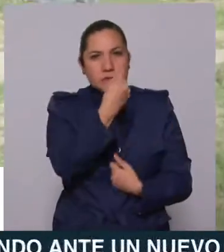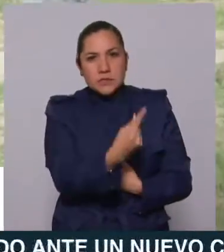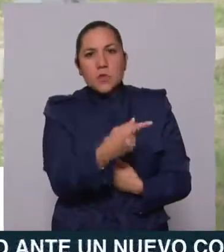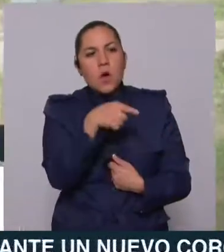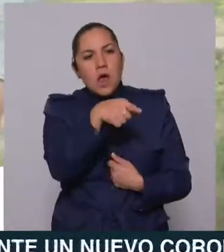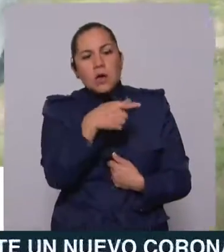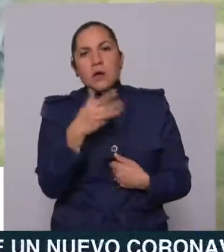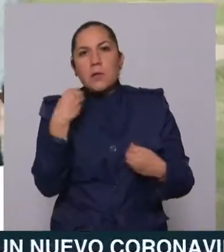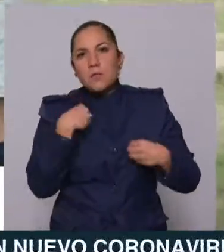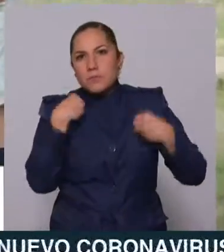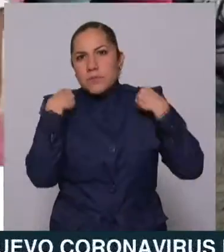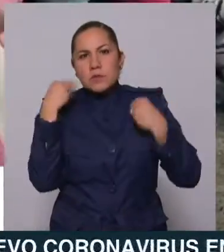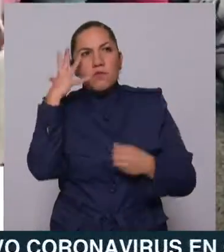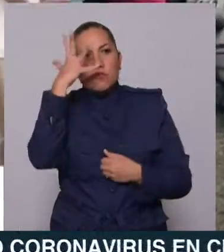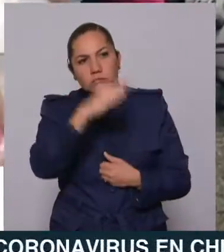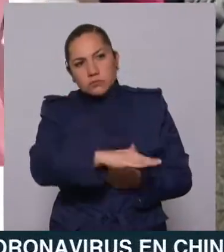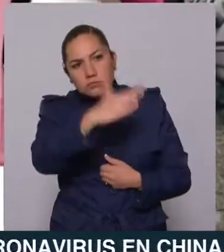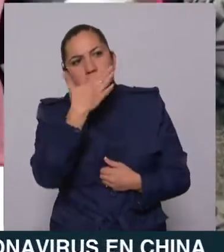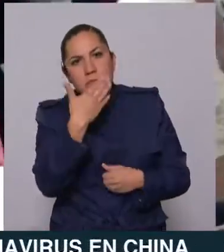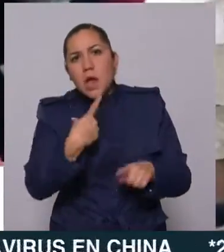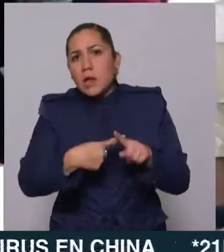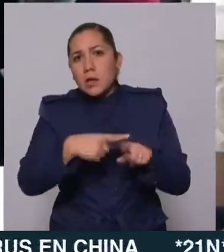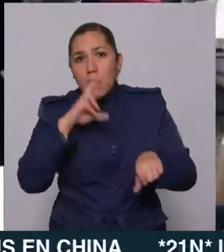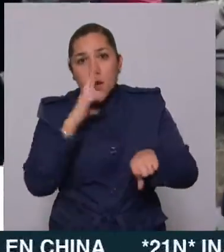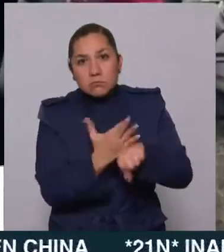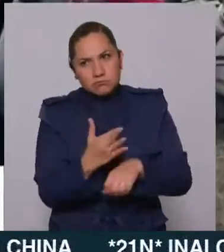enfrentan a condiciones de violencia, tenderán a